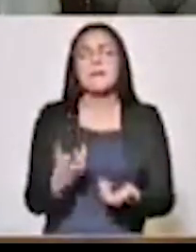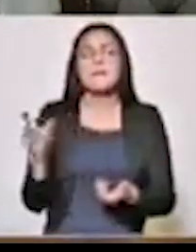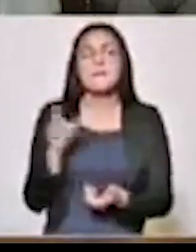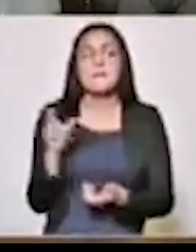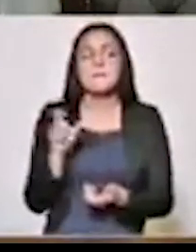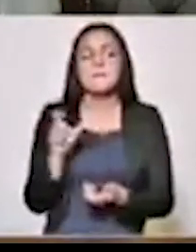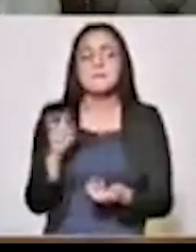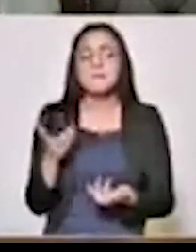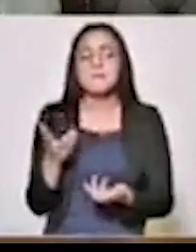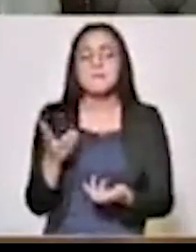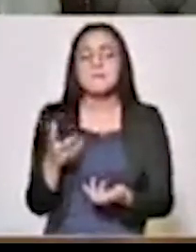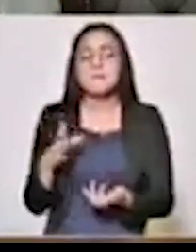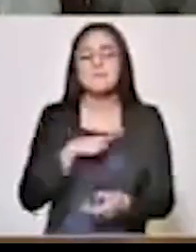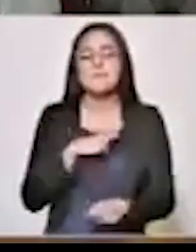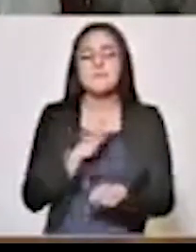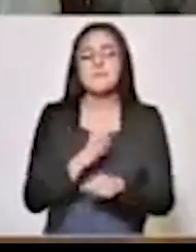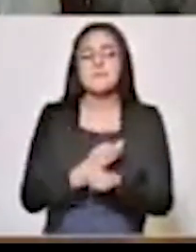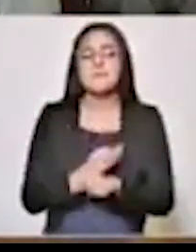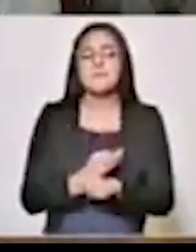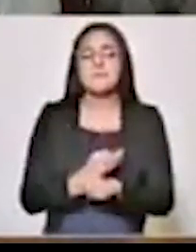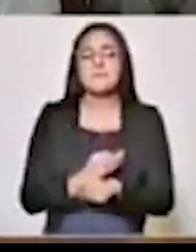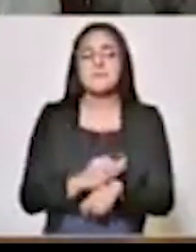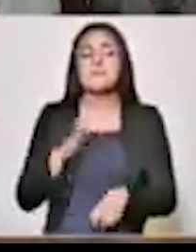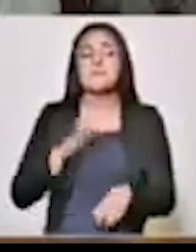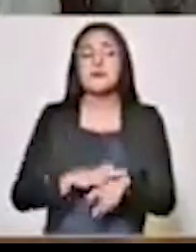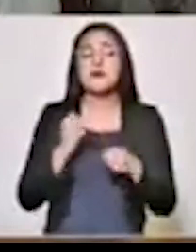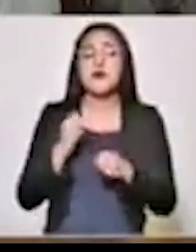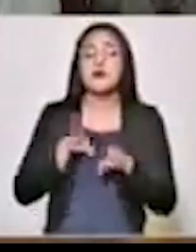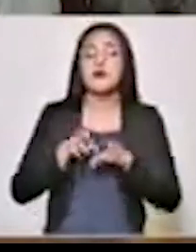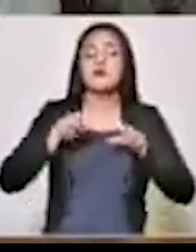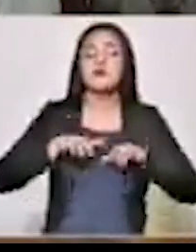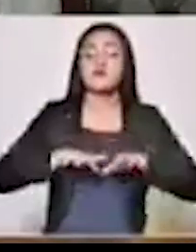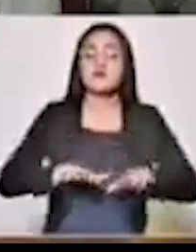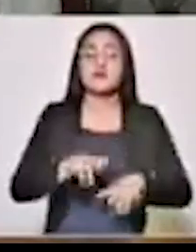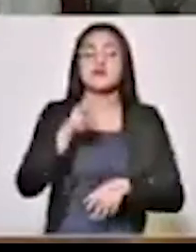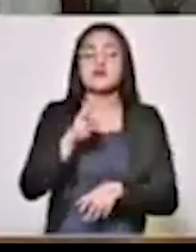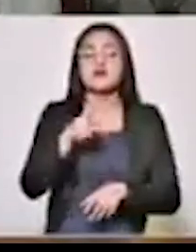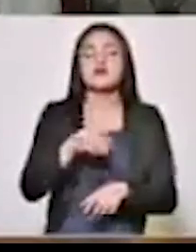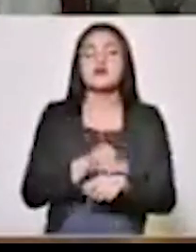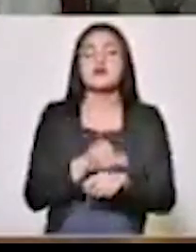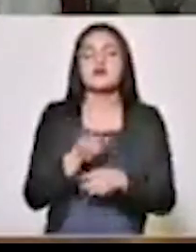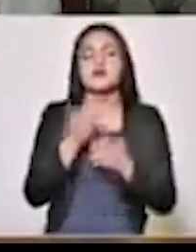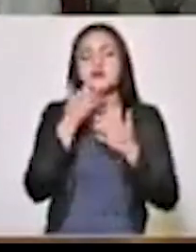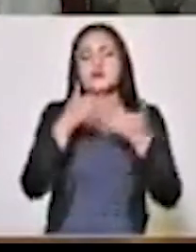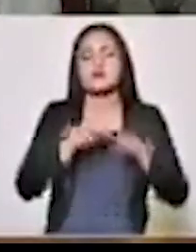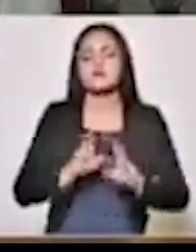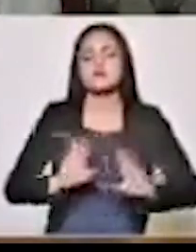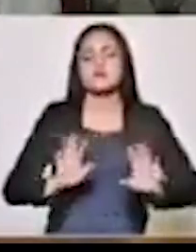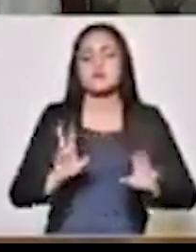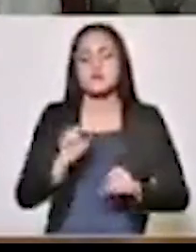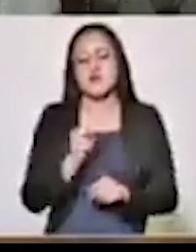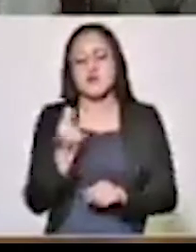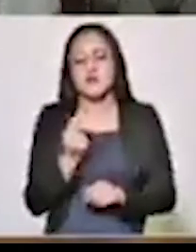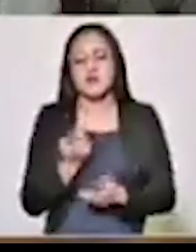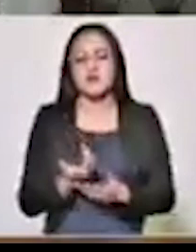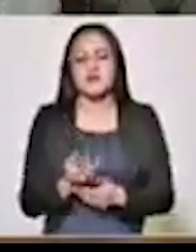cuando hay la época de riego, el canal es un canal de riego, no se va a abrir la compuerta y